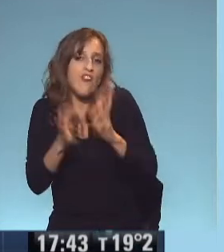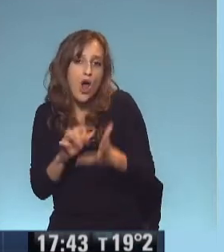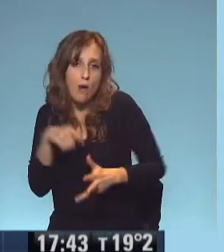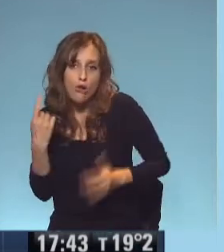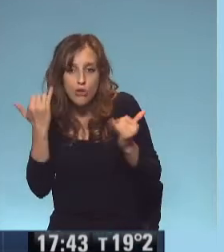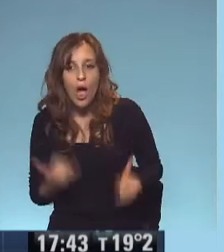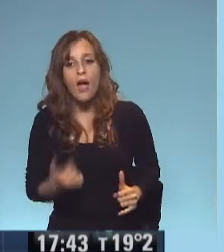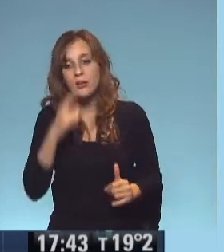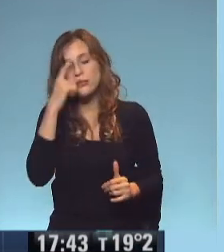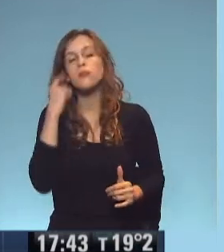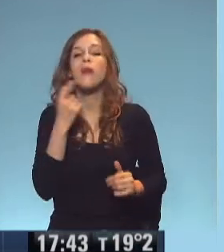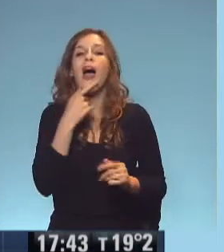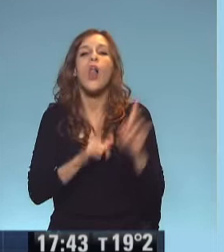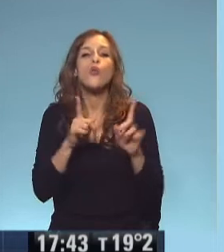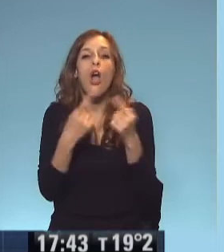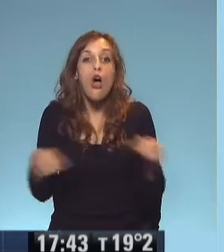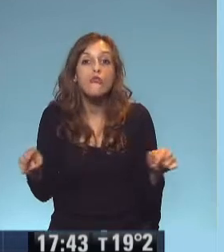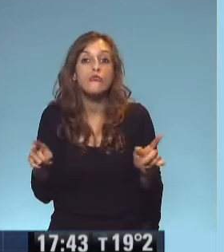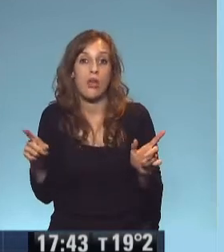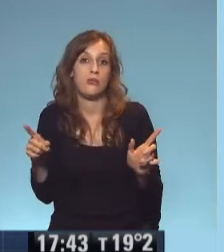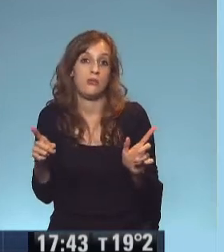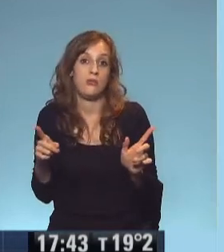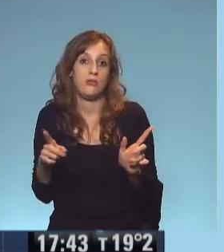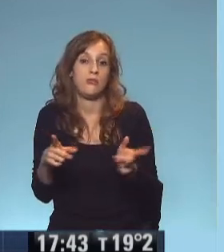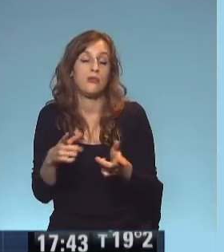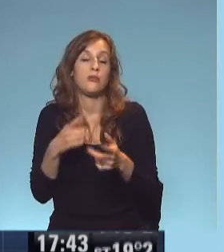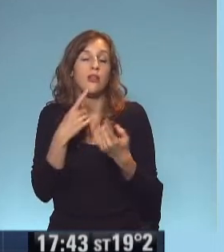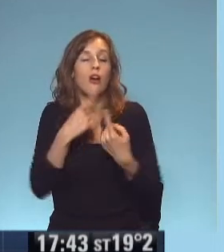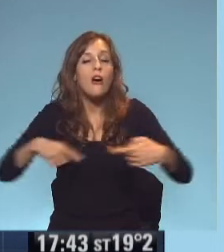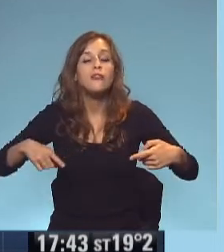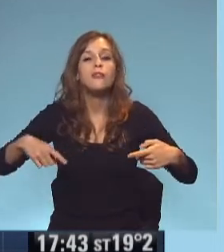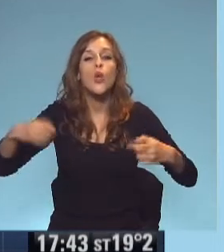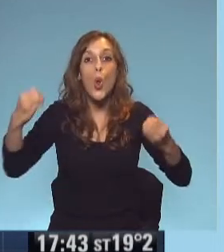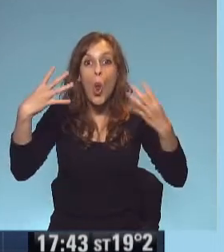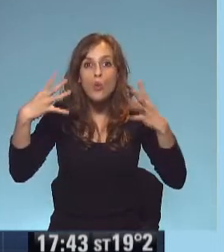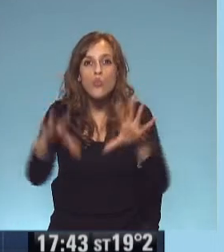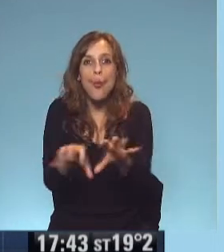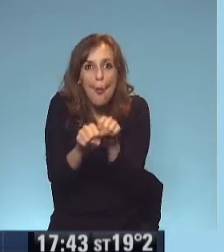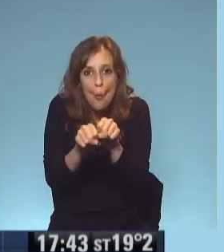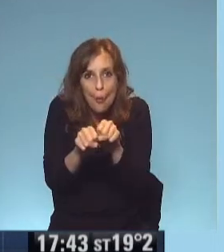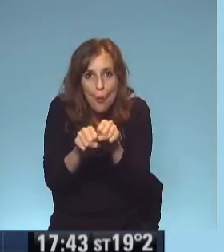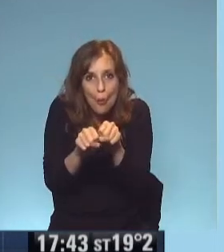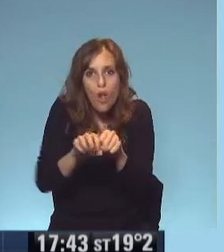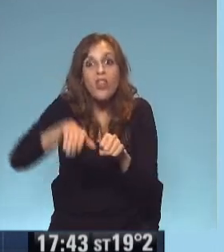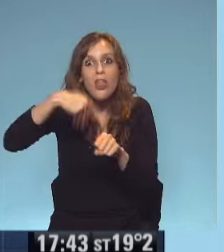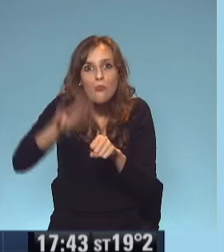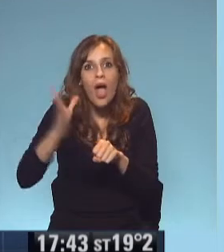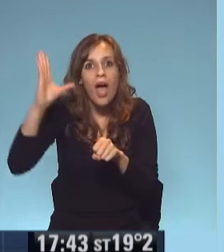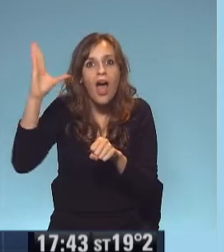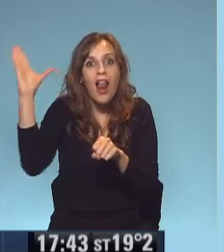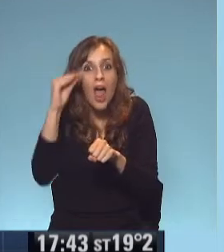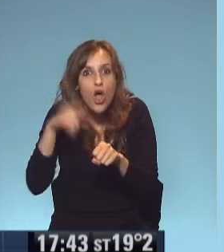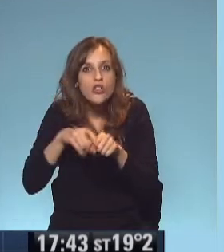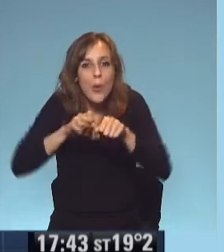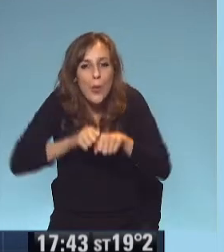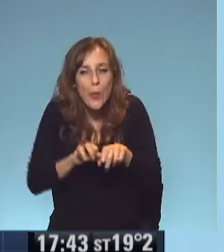hay ciertas sustancias que son capaces de absorber la luz ultravioleta, almacenarla y luego emitirla de un